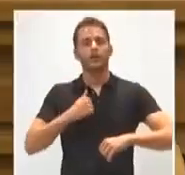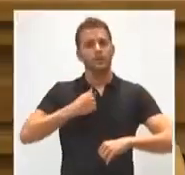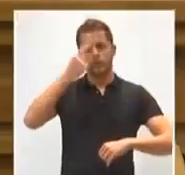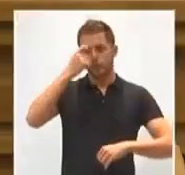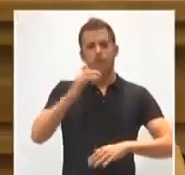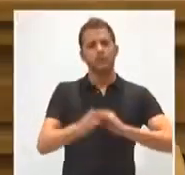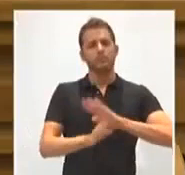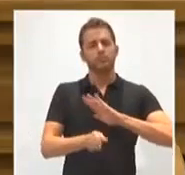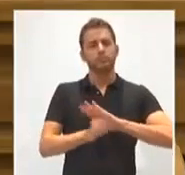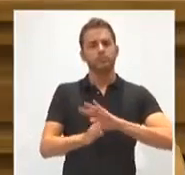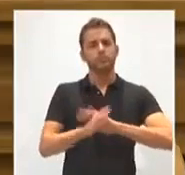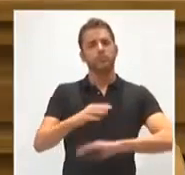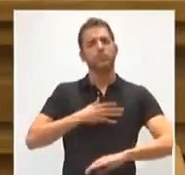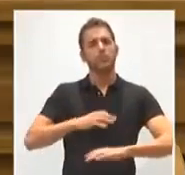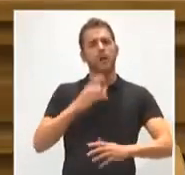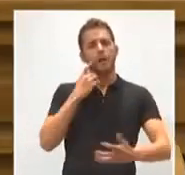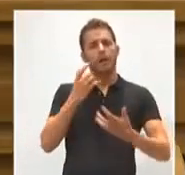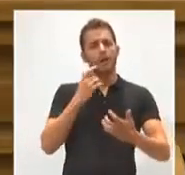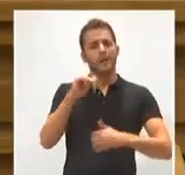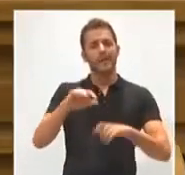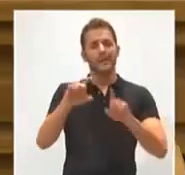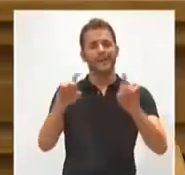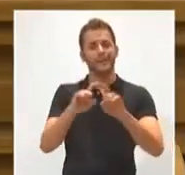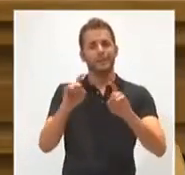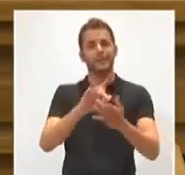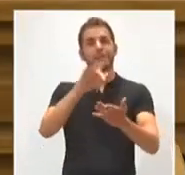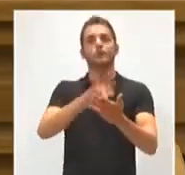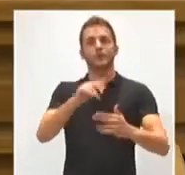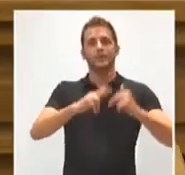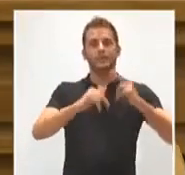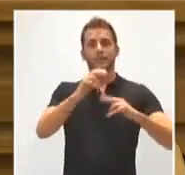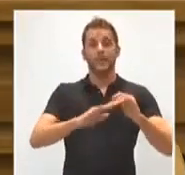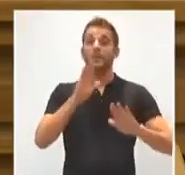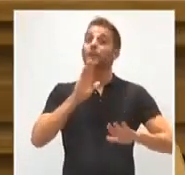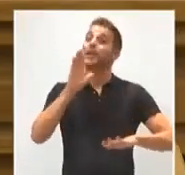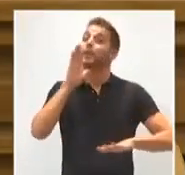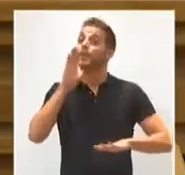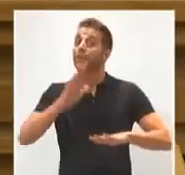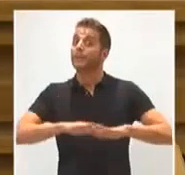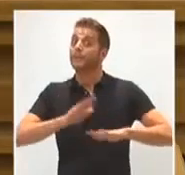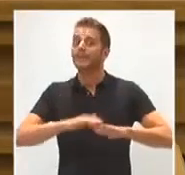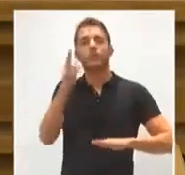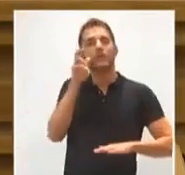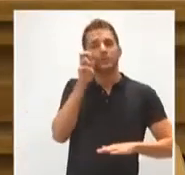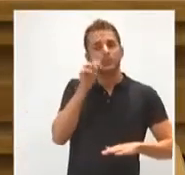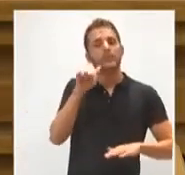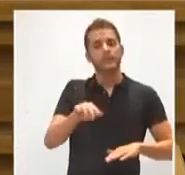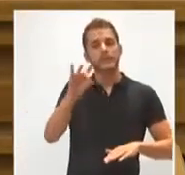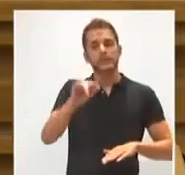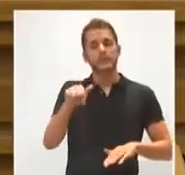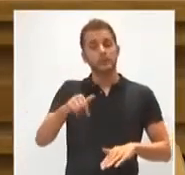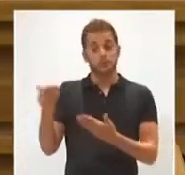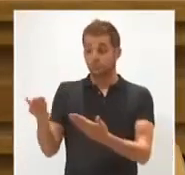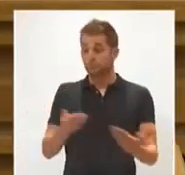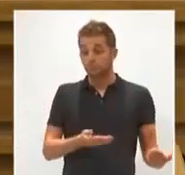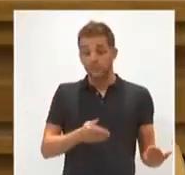el ranking de atracción de empresas por lo menos de escucha porque aquí escuchamos aquí es que si recibimos a todo